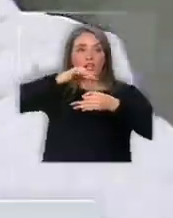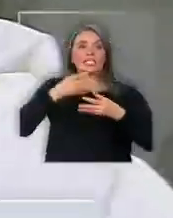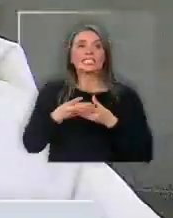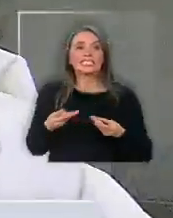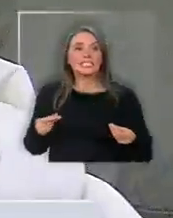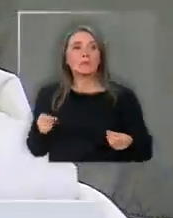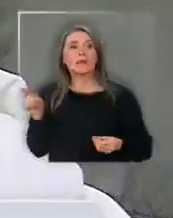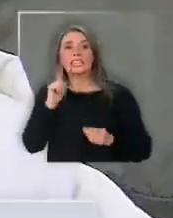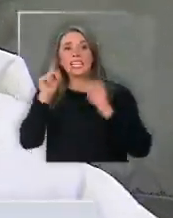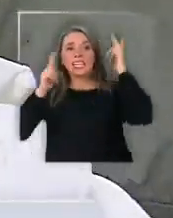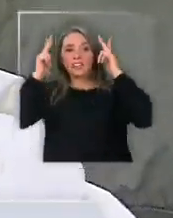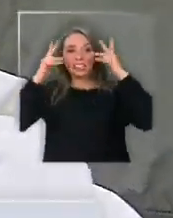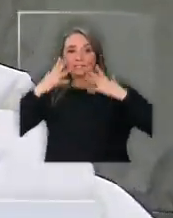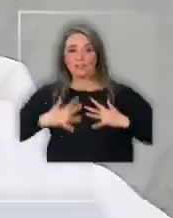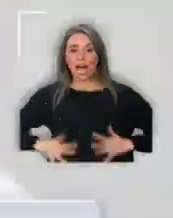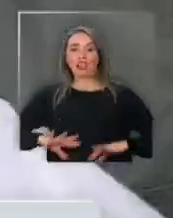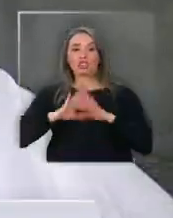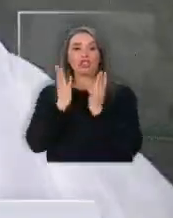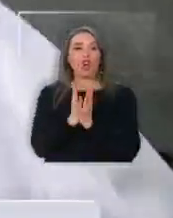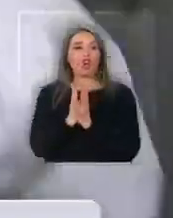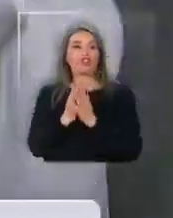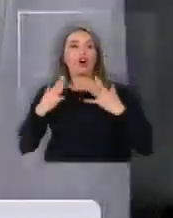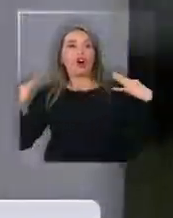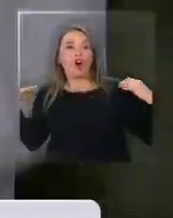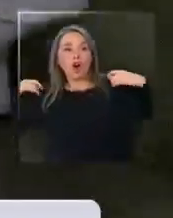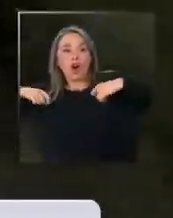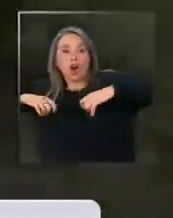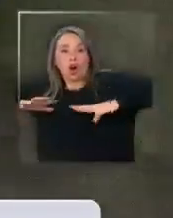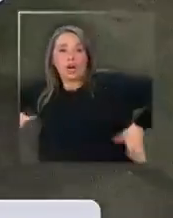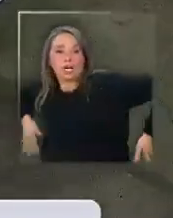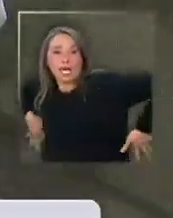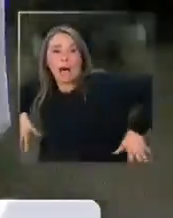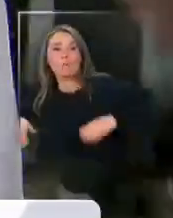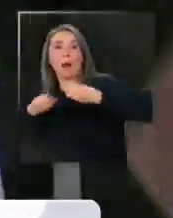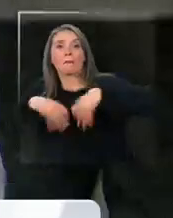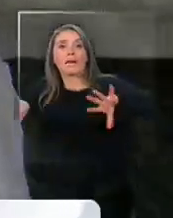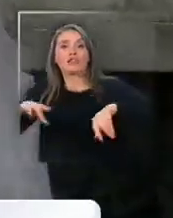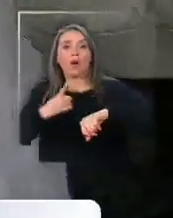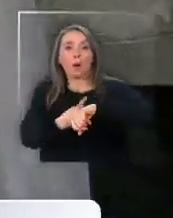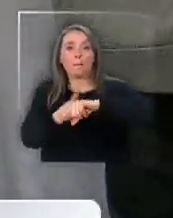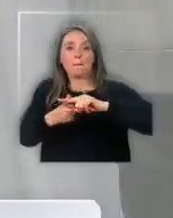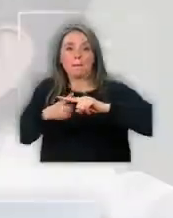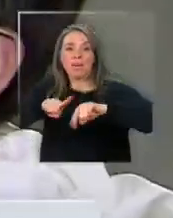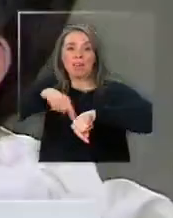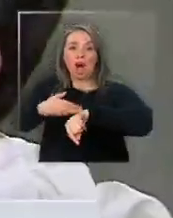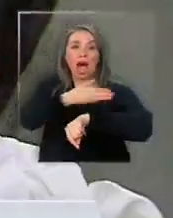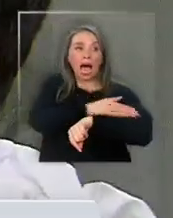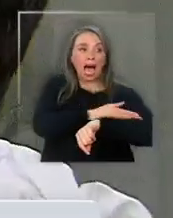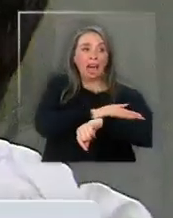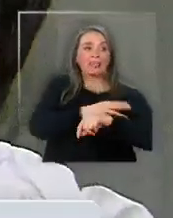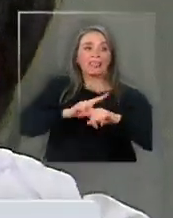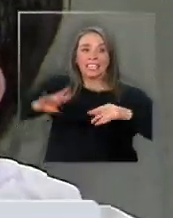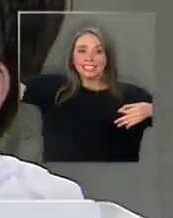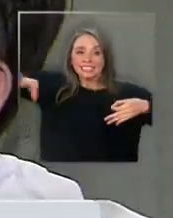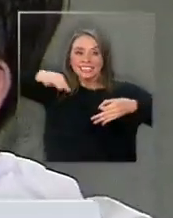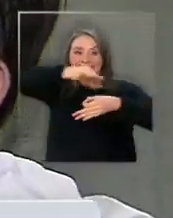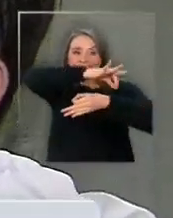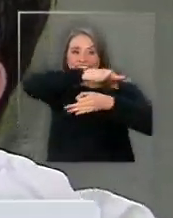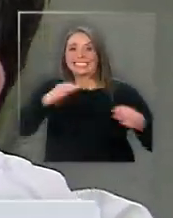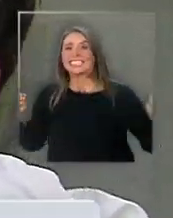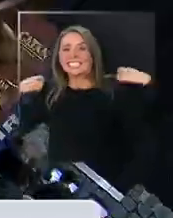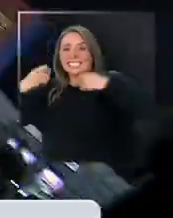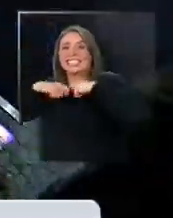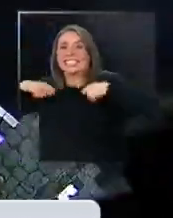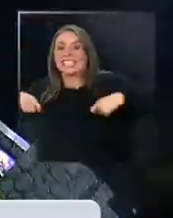y que tenían completo y la capa se le perdió como media hora antes de venir decimos esta capa improvisada